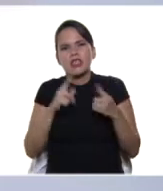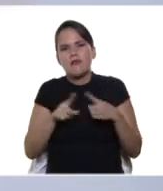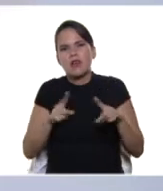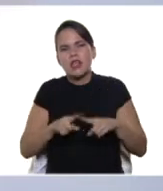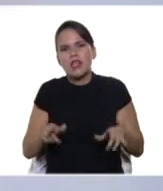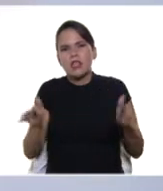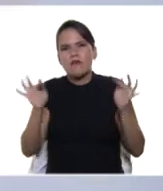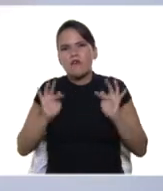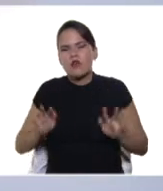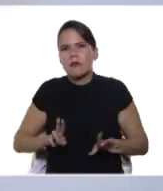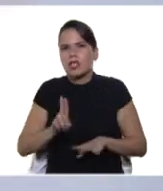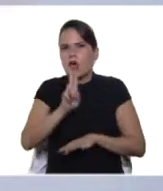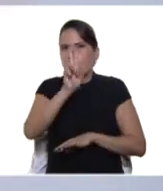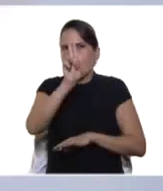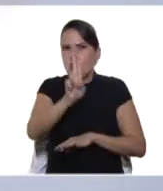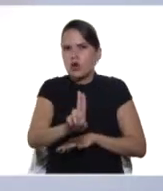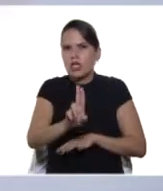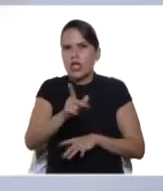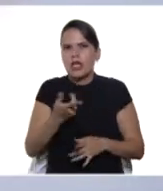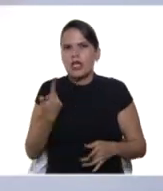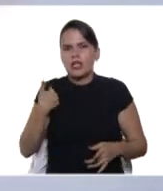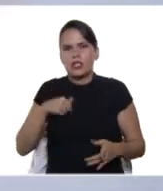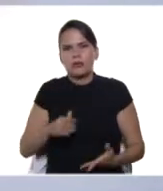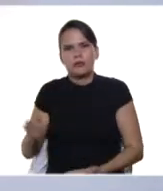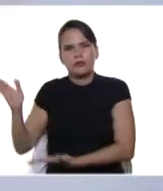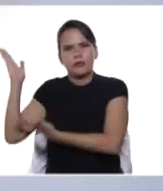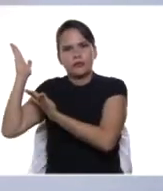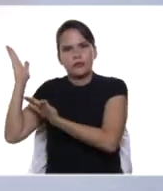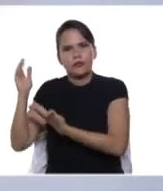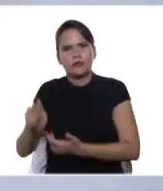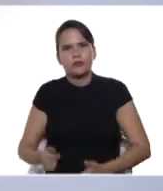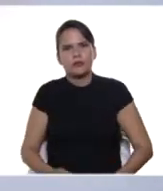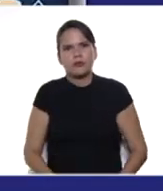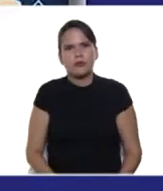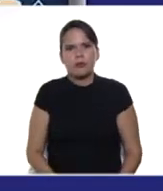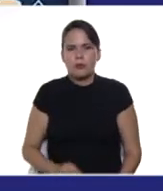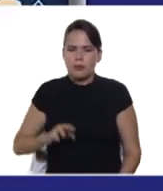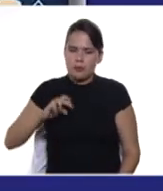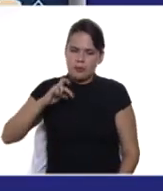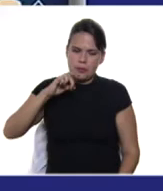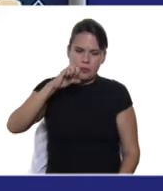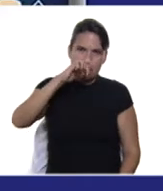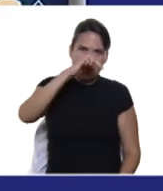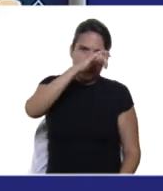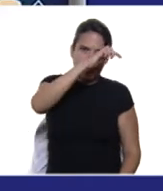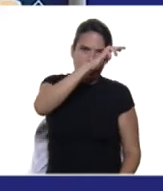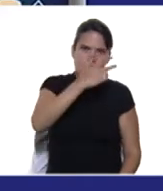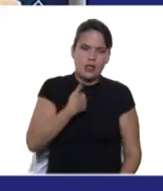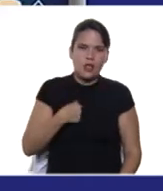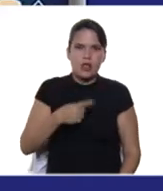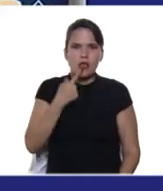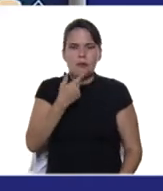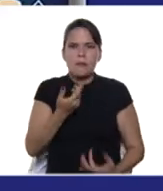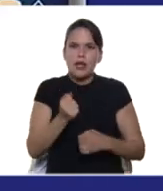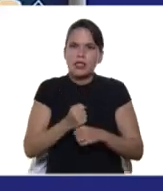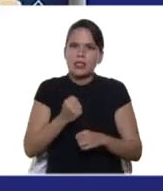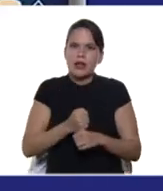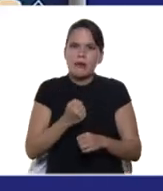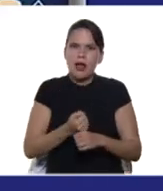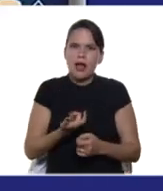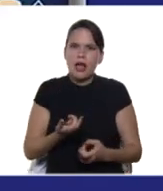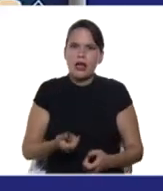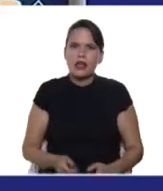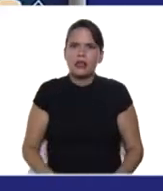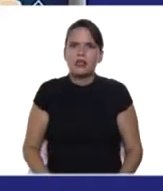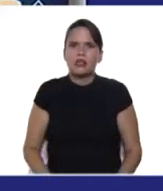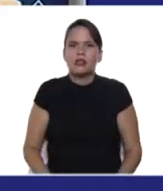unidades. Fíjense, aquí tenemos en nuestra pantalla interactiva una escalera que nos sirve para trabajar con las potencias de